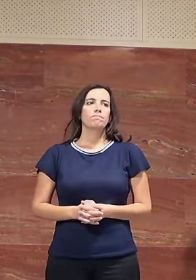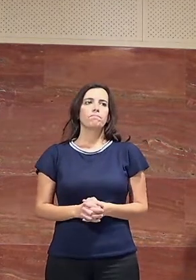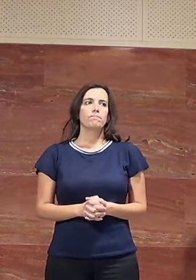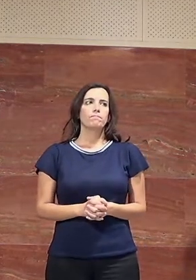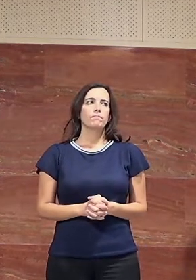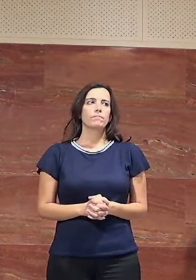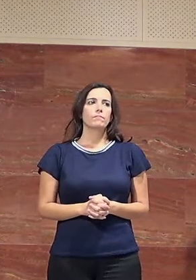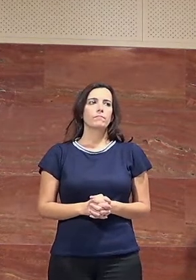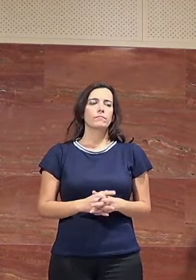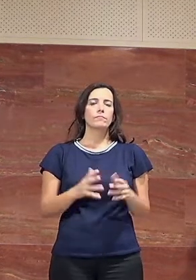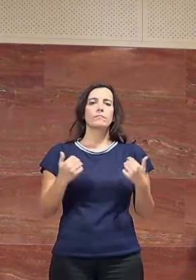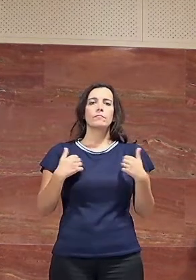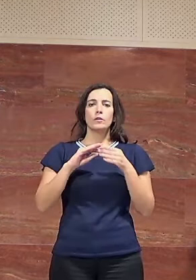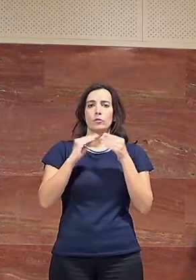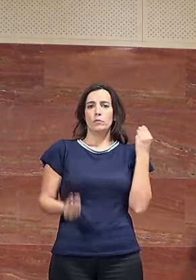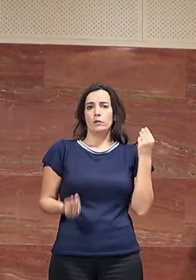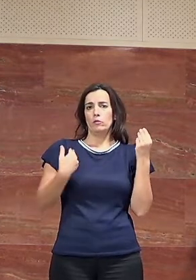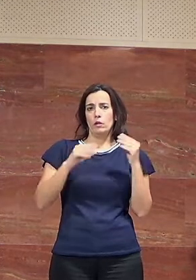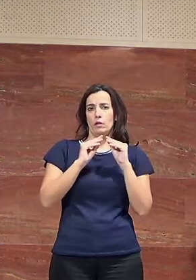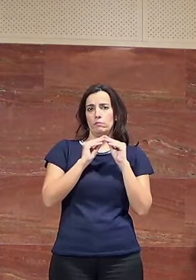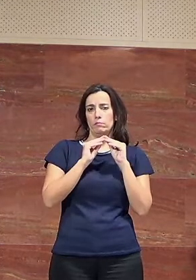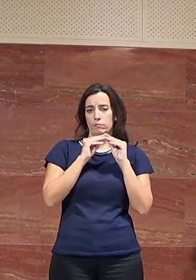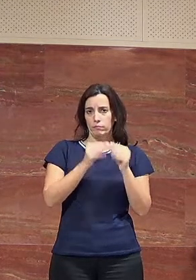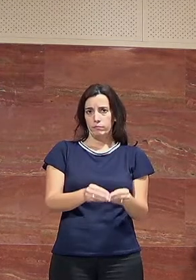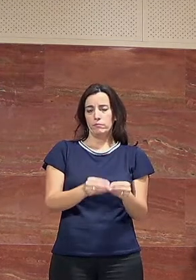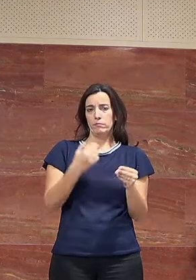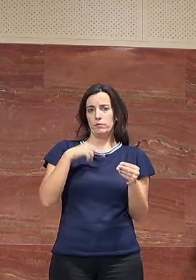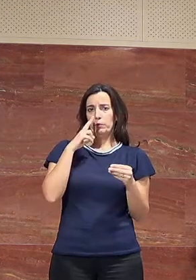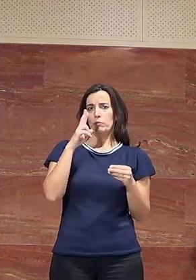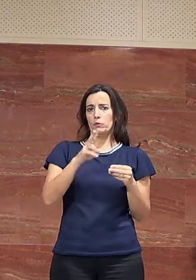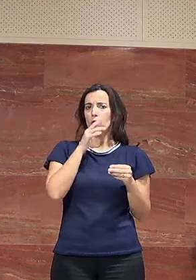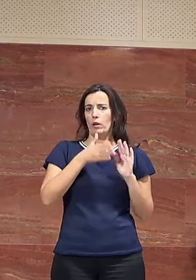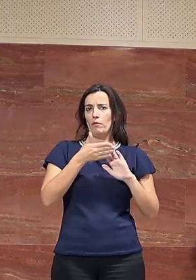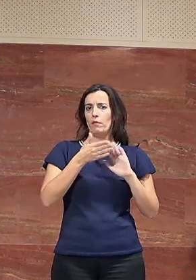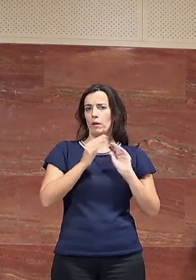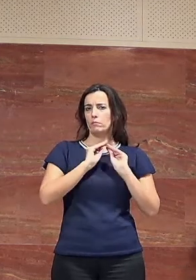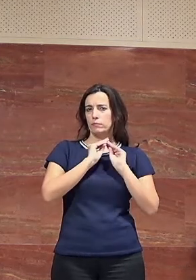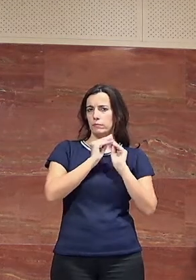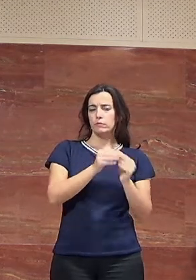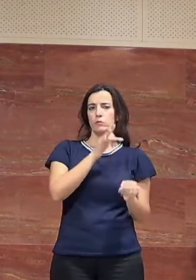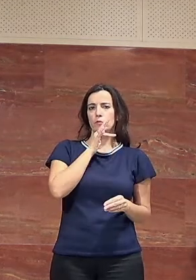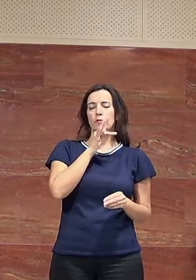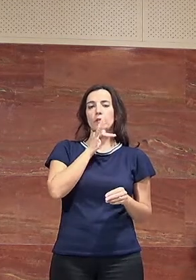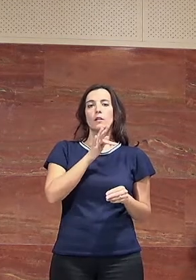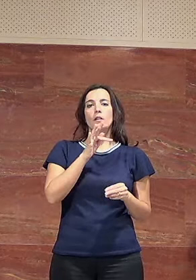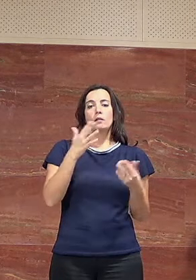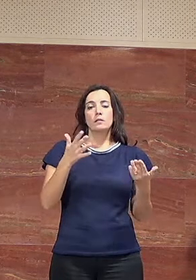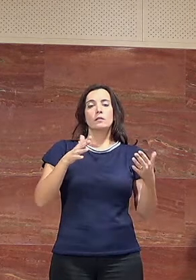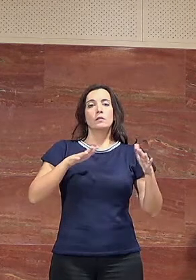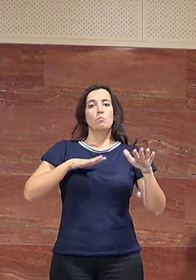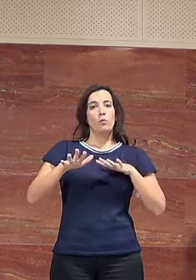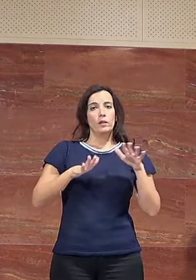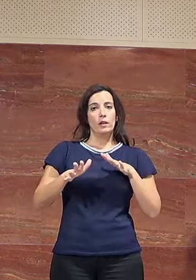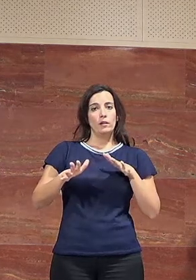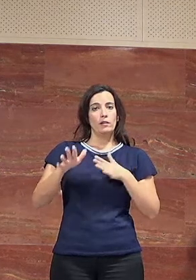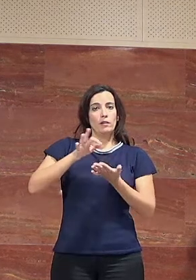Una vez elaborado este documento, que está, pues, como hemos visto, en proceso de desarrollo, entendimos que la movilidad peatonal de la ciudad